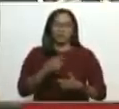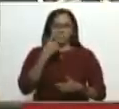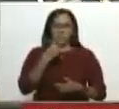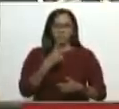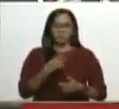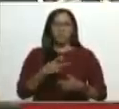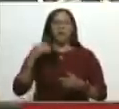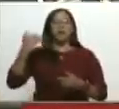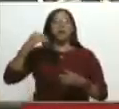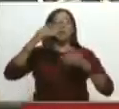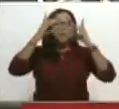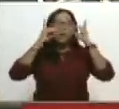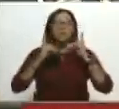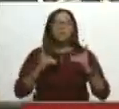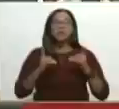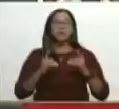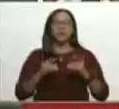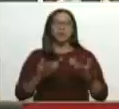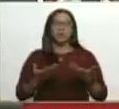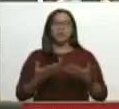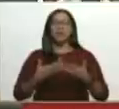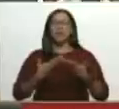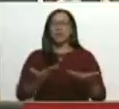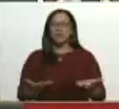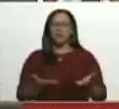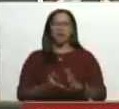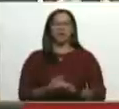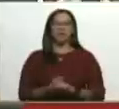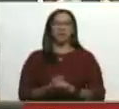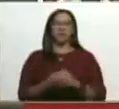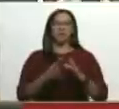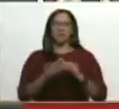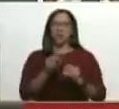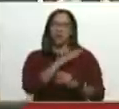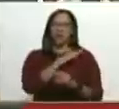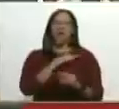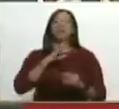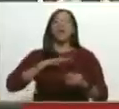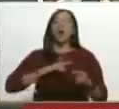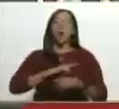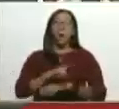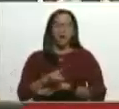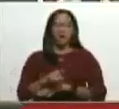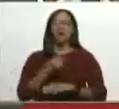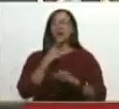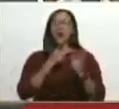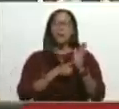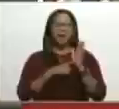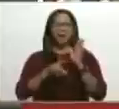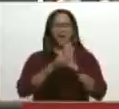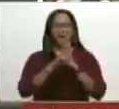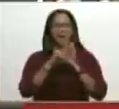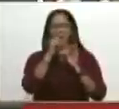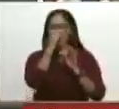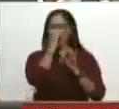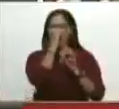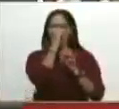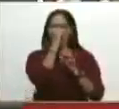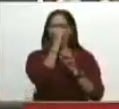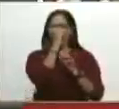las decisiones y acciones que le conciernen. Todas las autoridades están obligadas a cumplir con esta ley, de